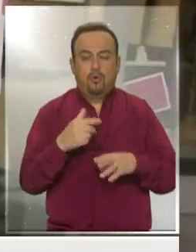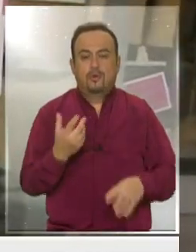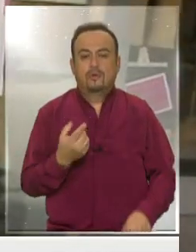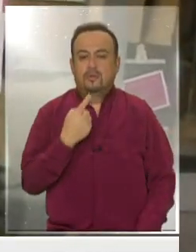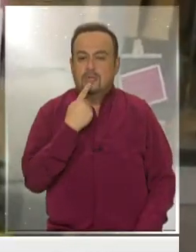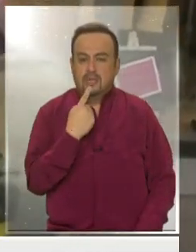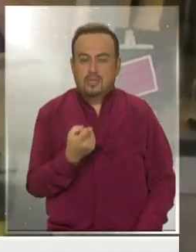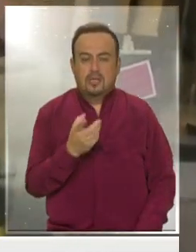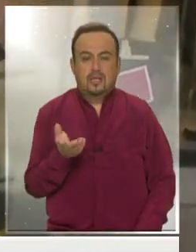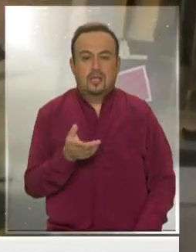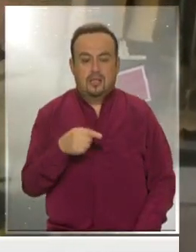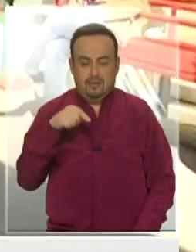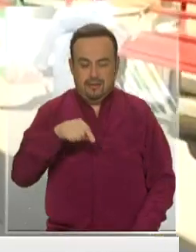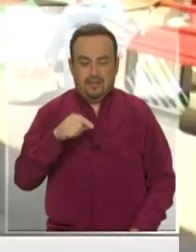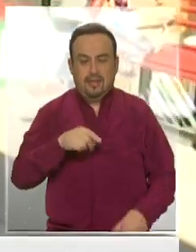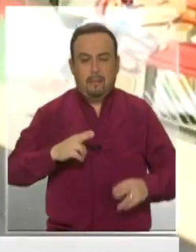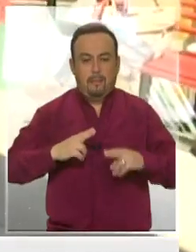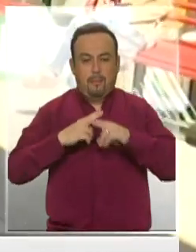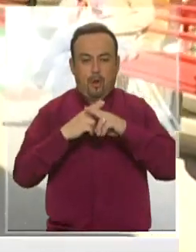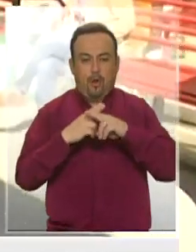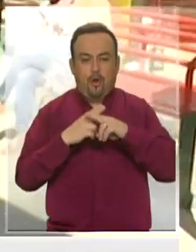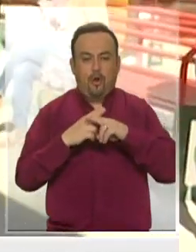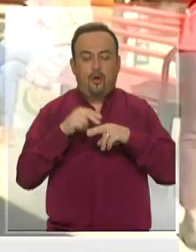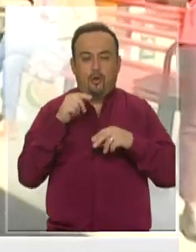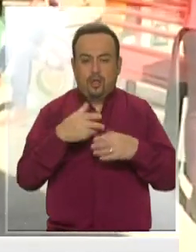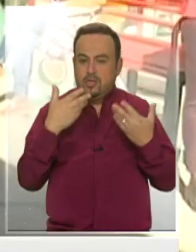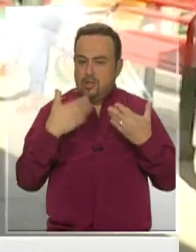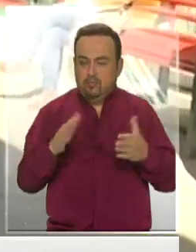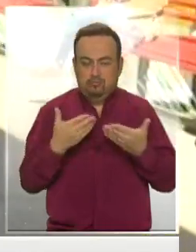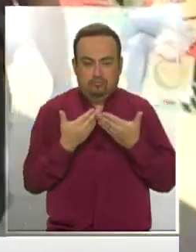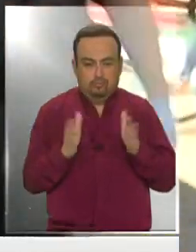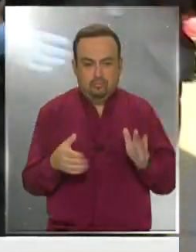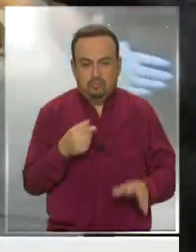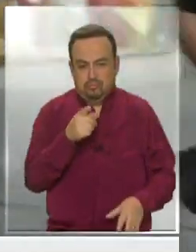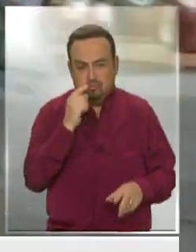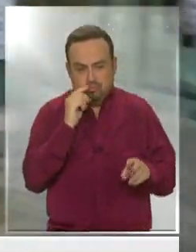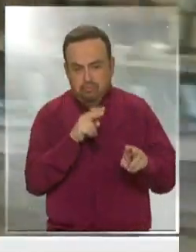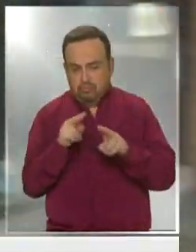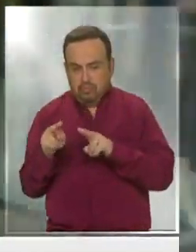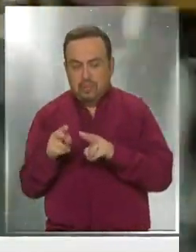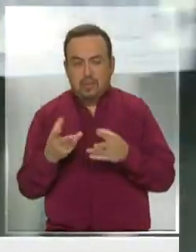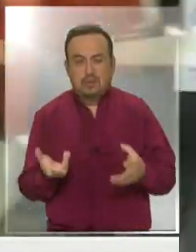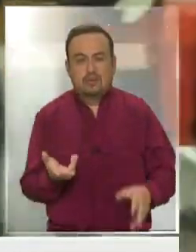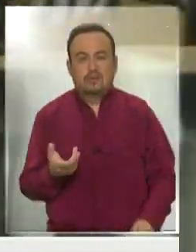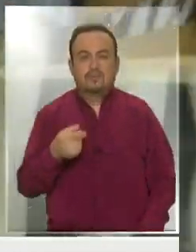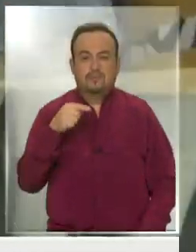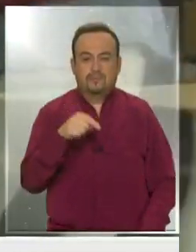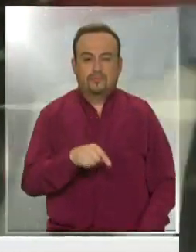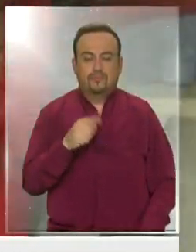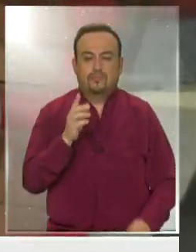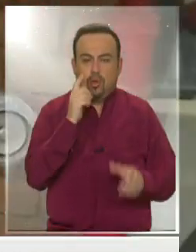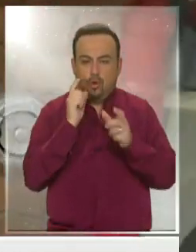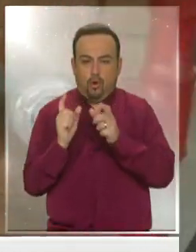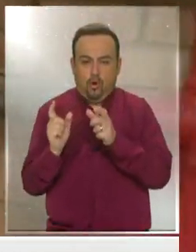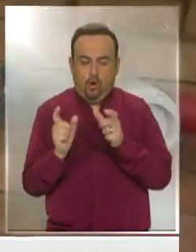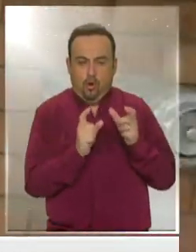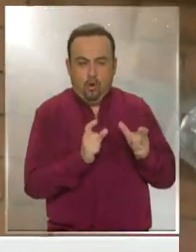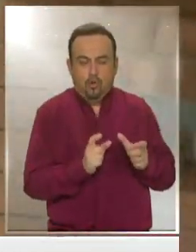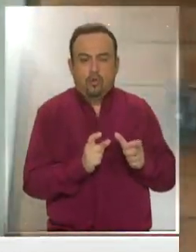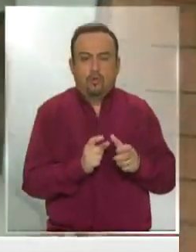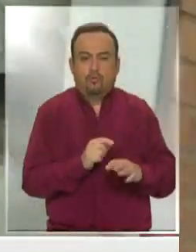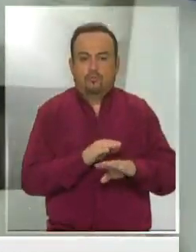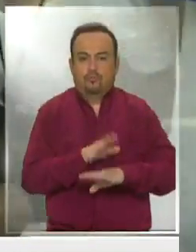el Paseo Santa Filomena, entonces que ya está funcionando y ustedes pueden ver, pero por supuesto con un control bastante